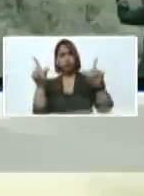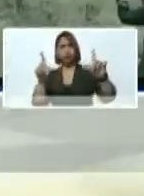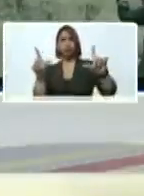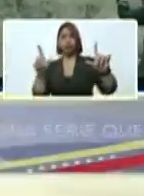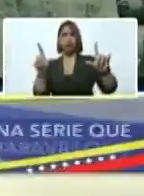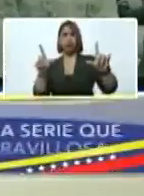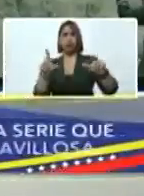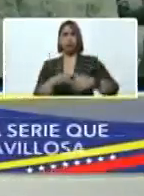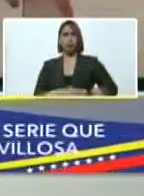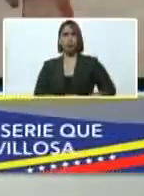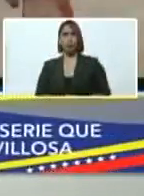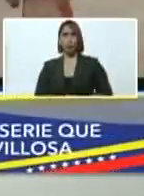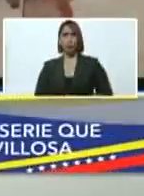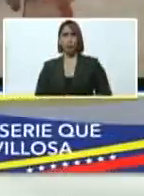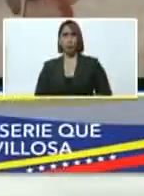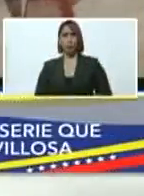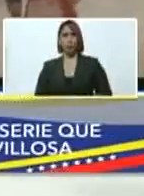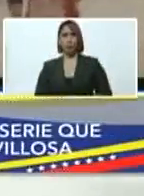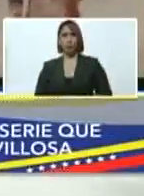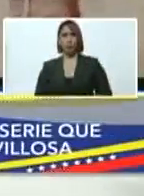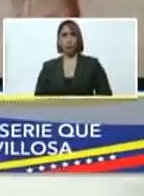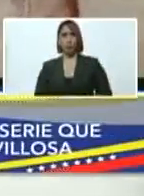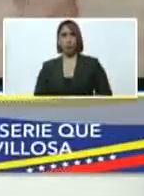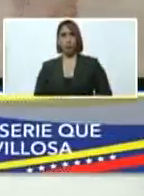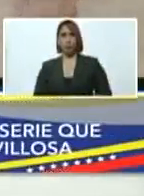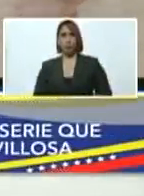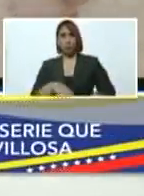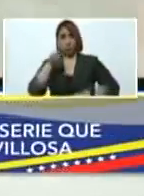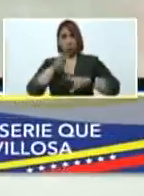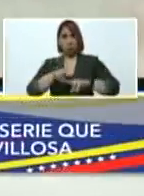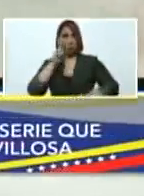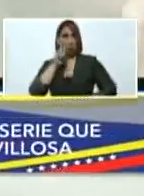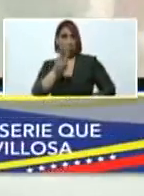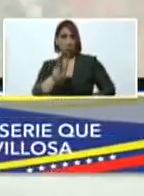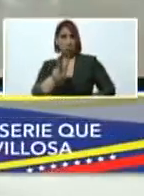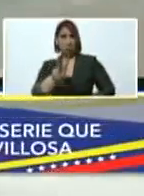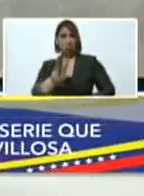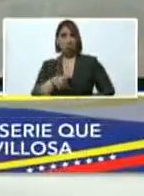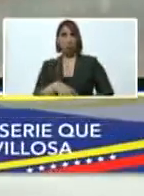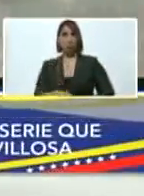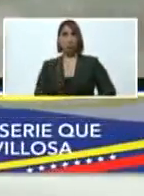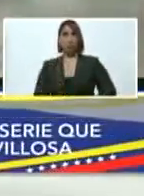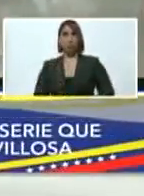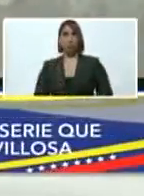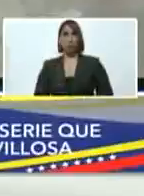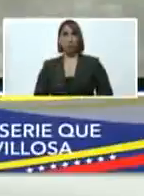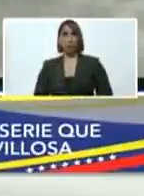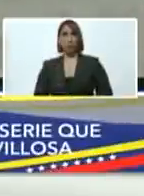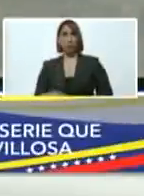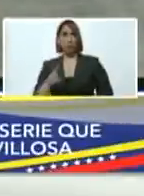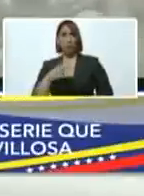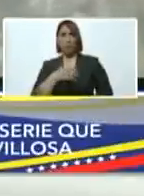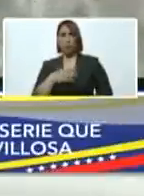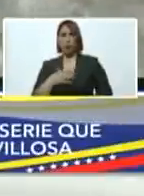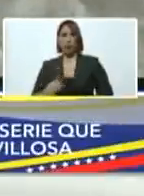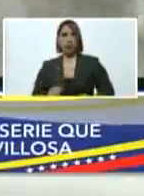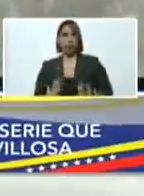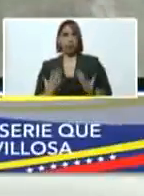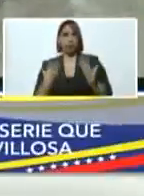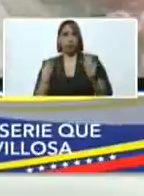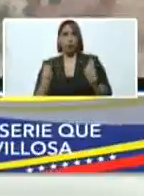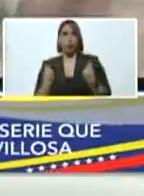pues tranquilitico, así como uno ve cualquier serie. Me senté a ver series, sí, pero uno puede dejar de emocionarse.